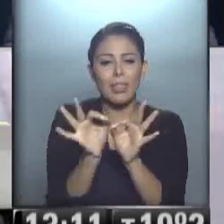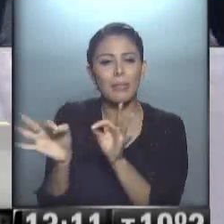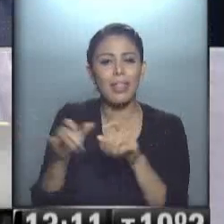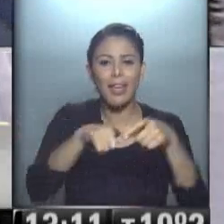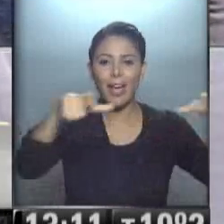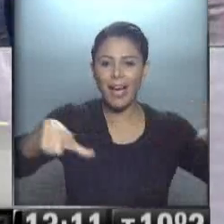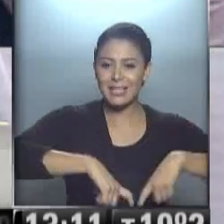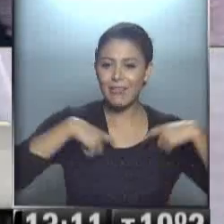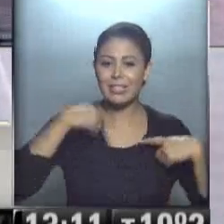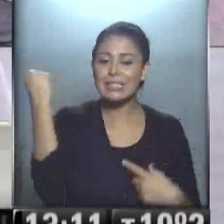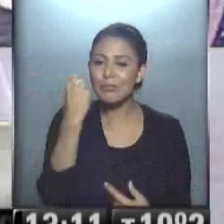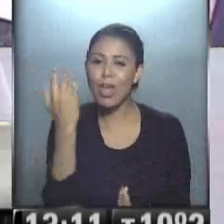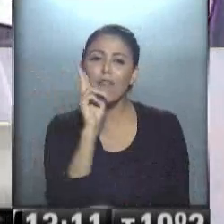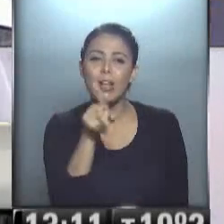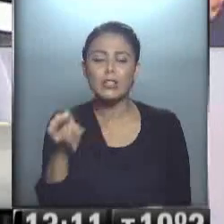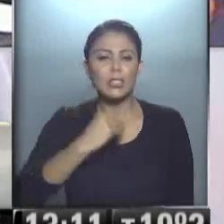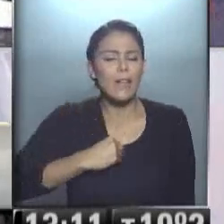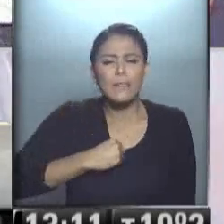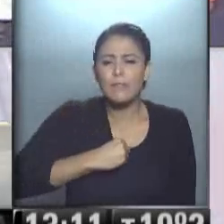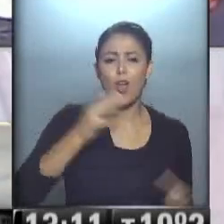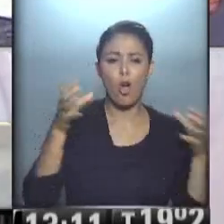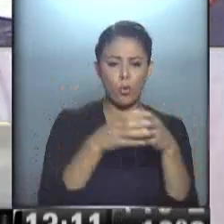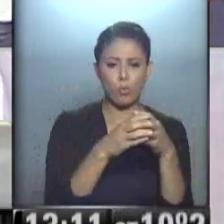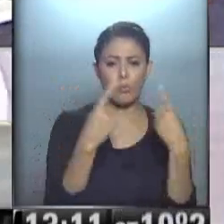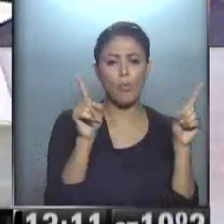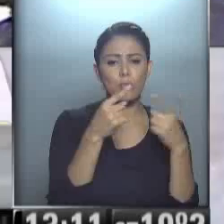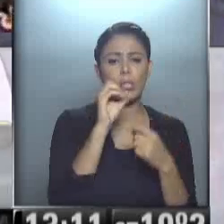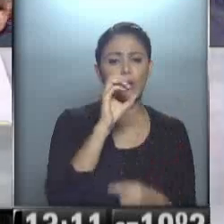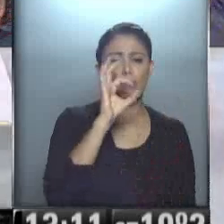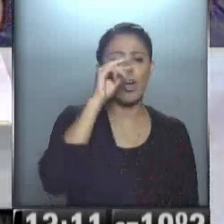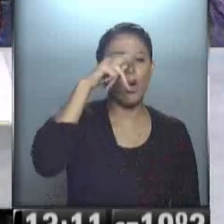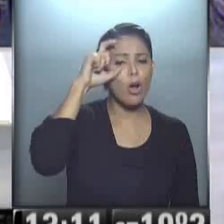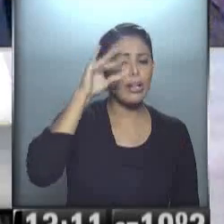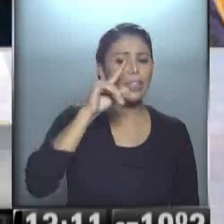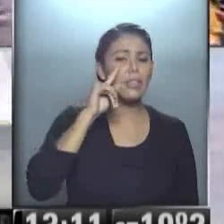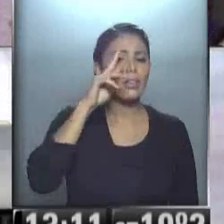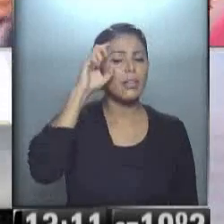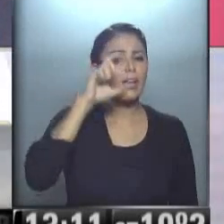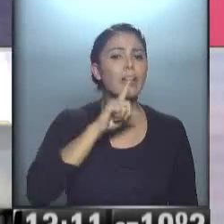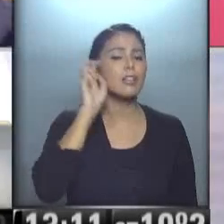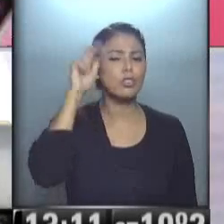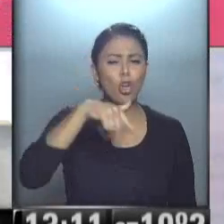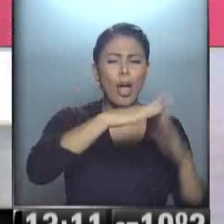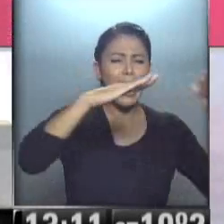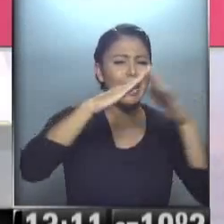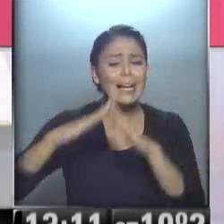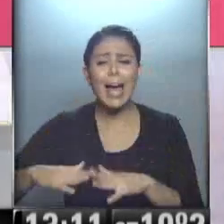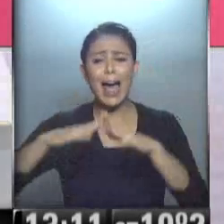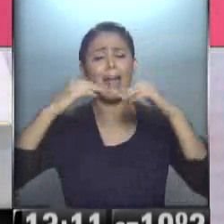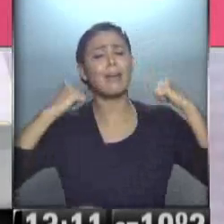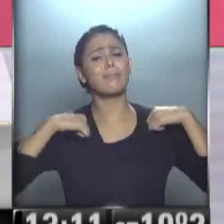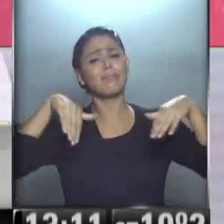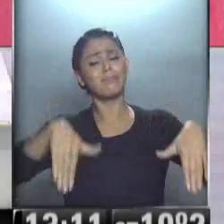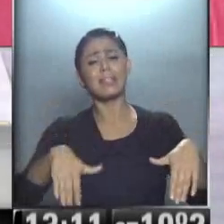Vélez para ver a los ídolos, así lo califican, de One Direction o One D. Carpas, reposeras, cartones, todo sirve